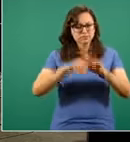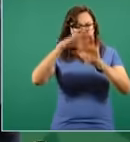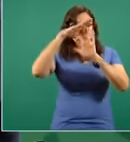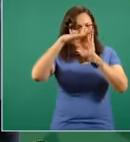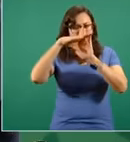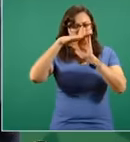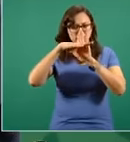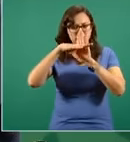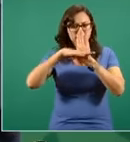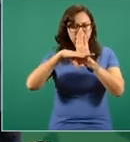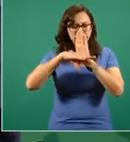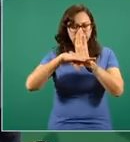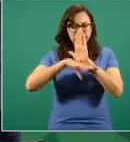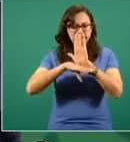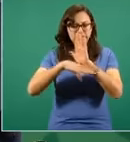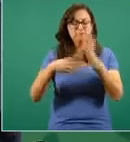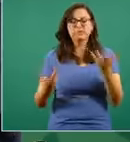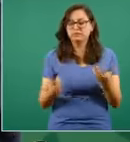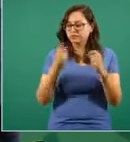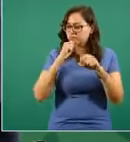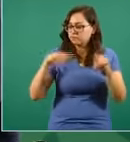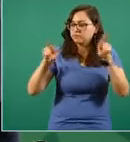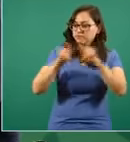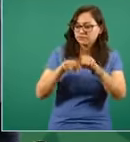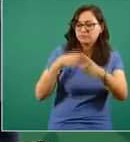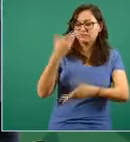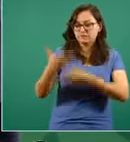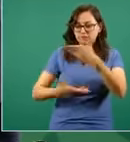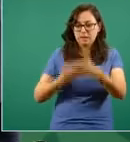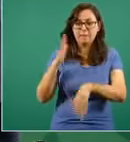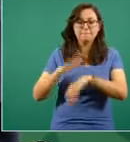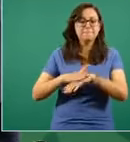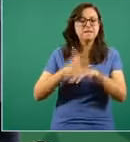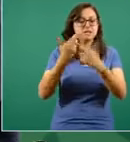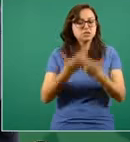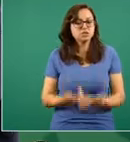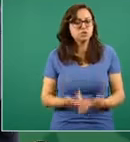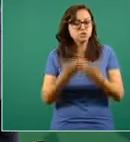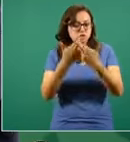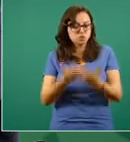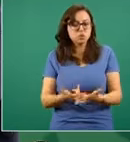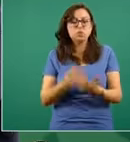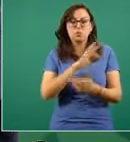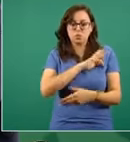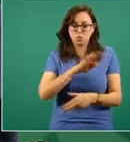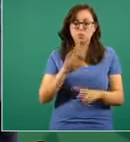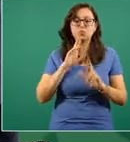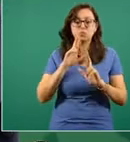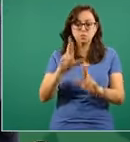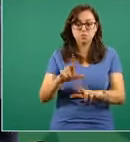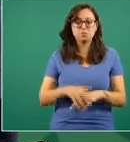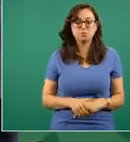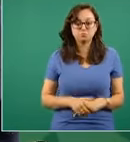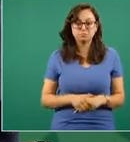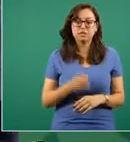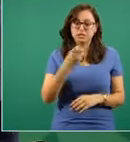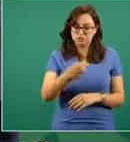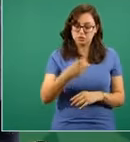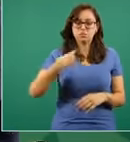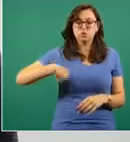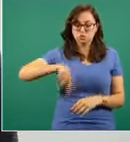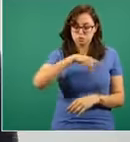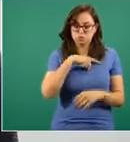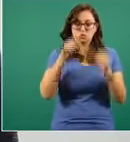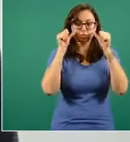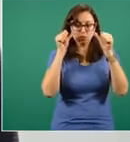la ocupación empieza a disminuir, los servicios empiezan también a tener mayor capacidad de respuesta. Pero damos el seguimiento puntual